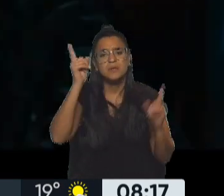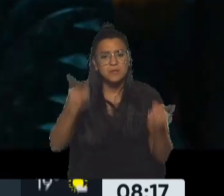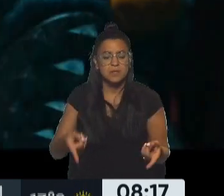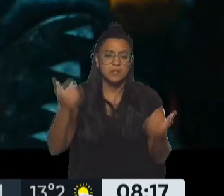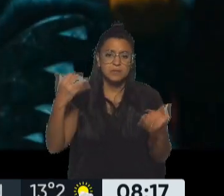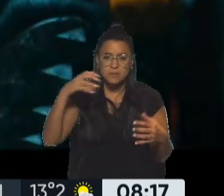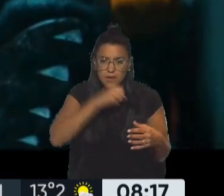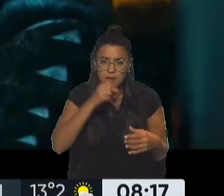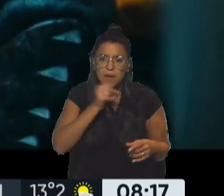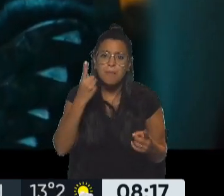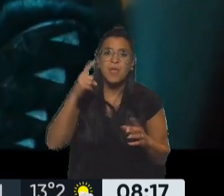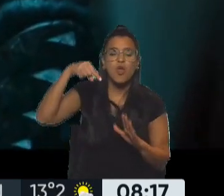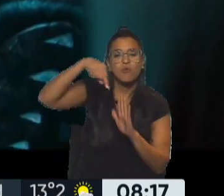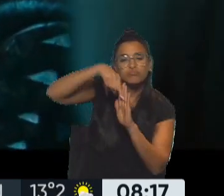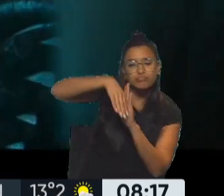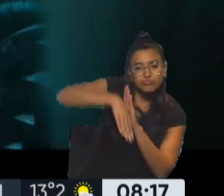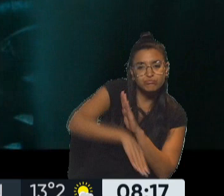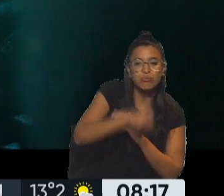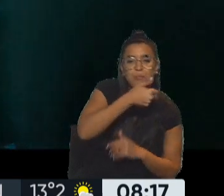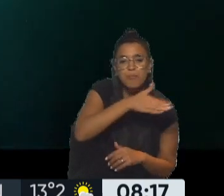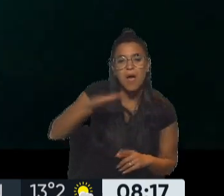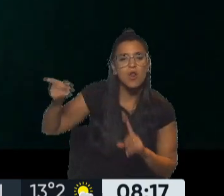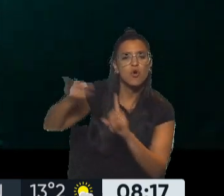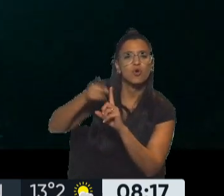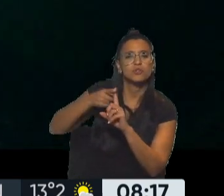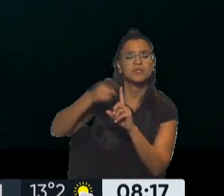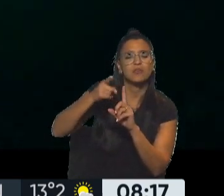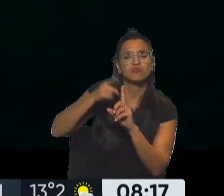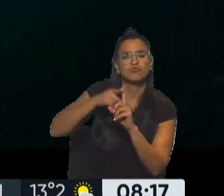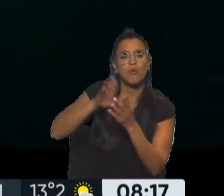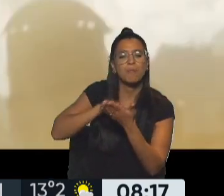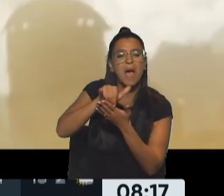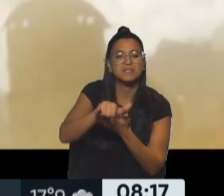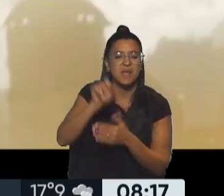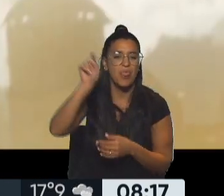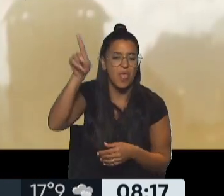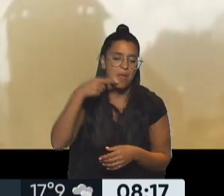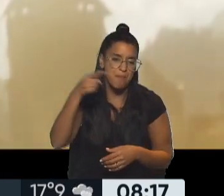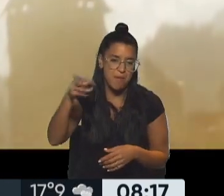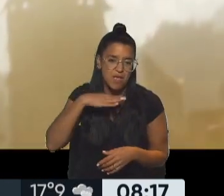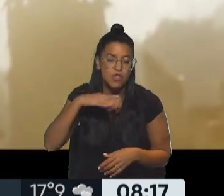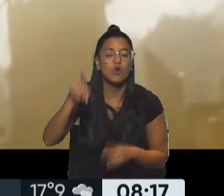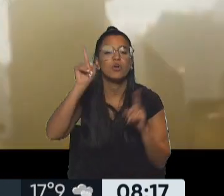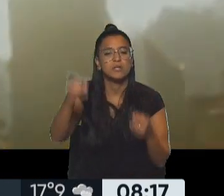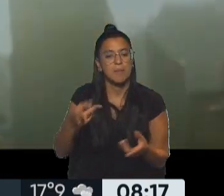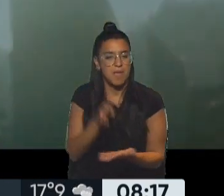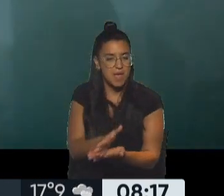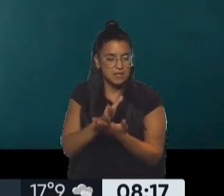permaneció en secreto, pero en el fondo del mar, que tiene contacto con los mayas, sí, con los mayas mexicanos, que también tiene sus